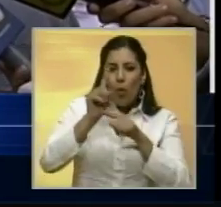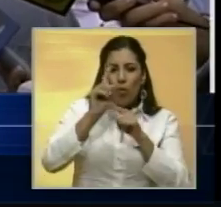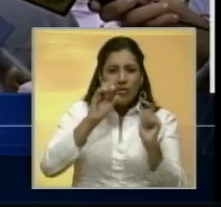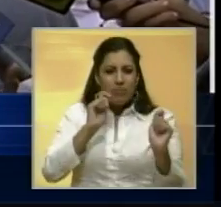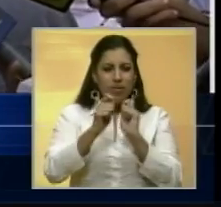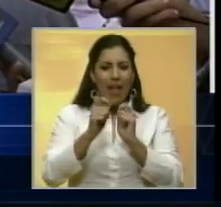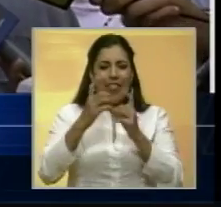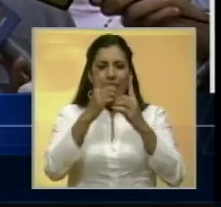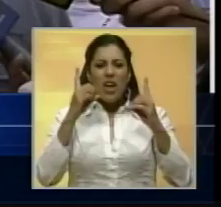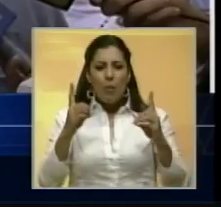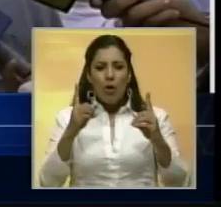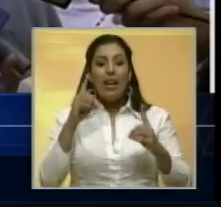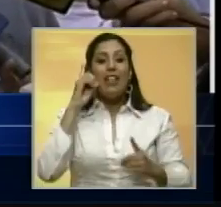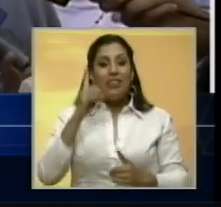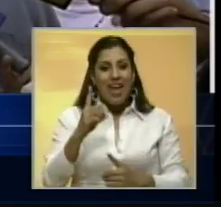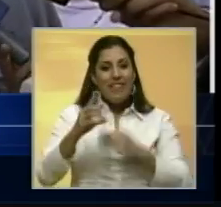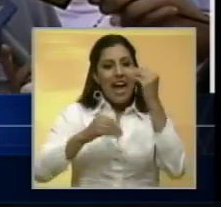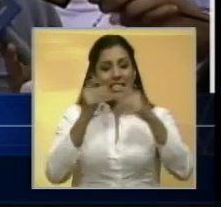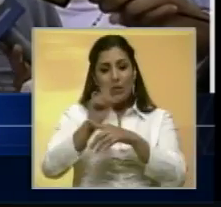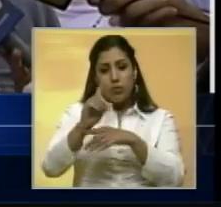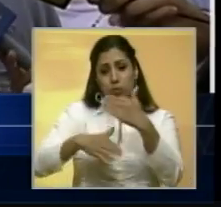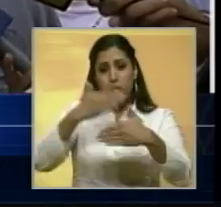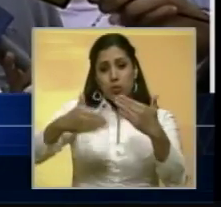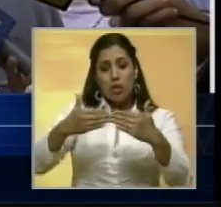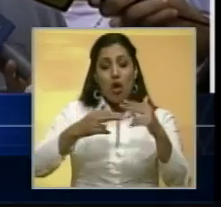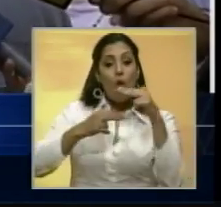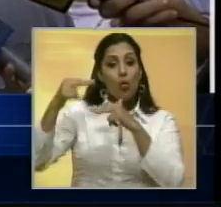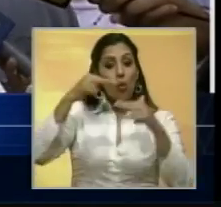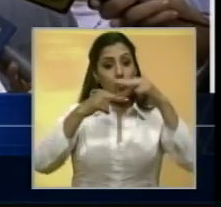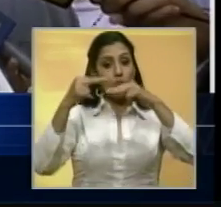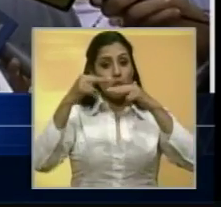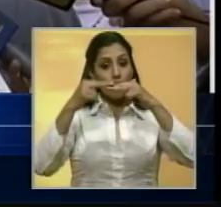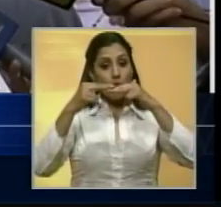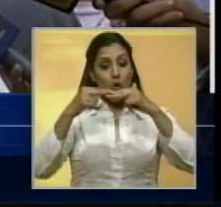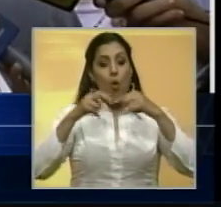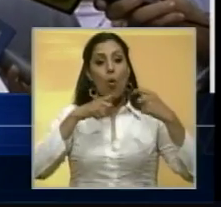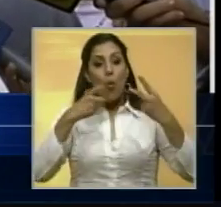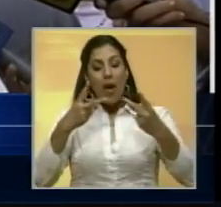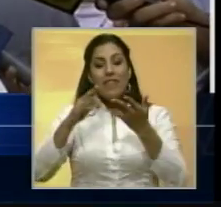perspectiva democrática es acelerando la construcción